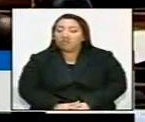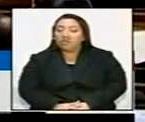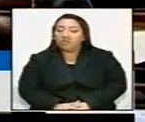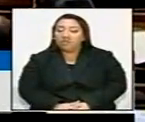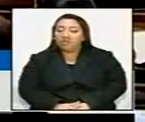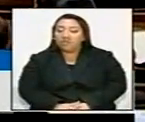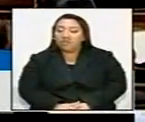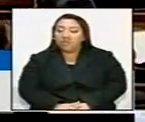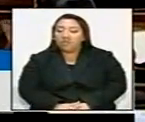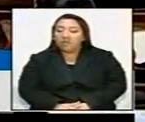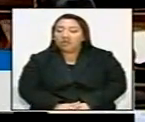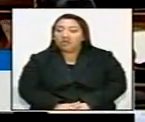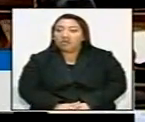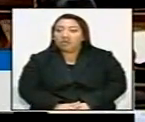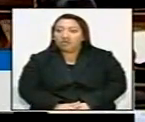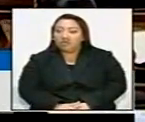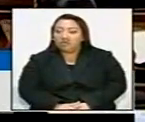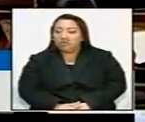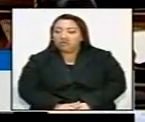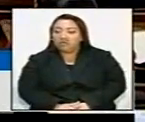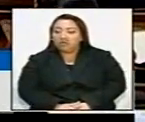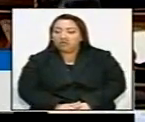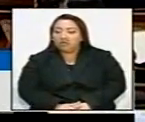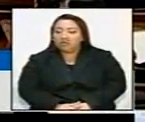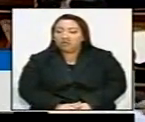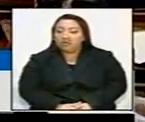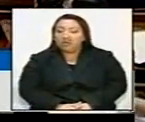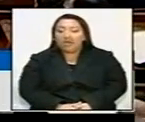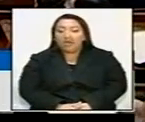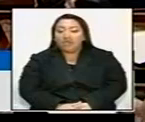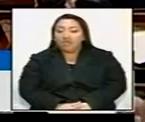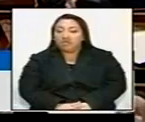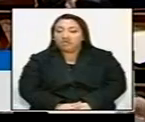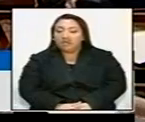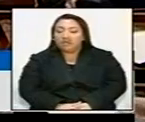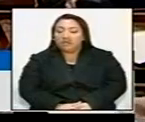alguien desea hacer alguna pregunta sobre el desarrollo de este evento, puede levantar la mano.